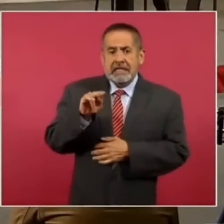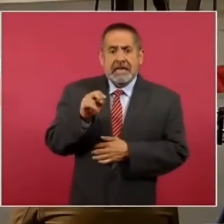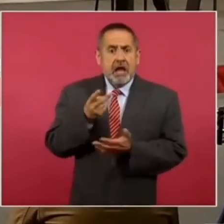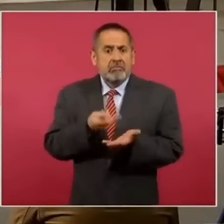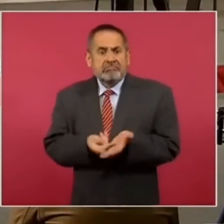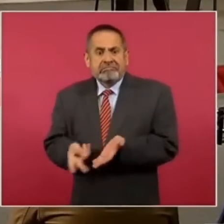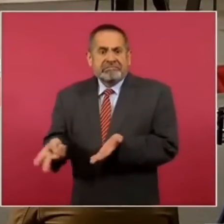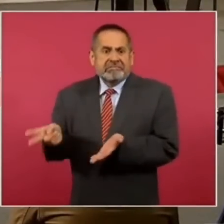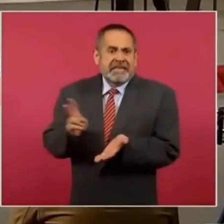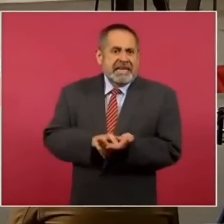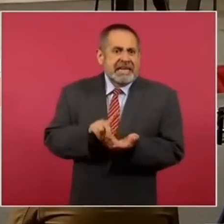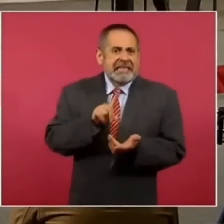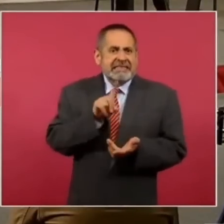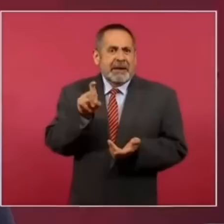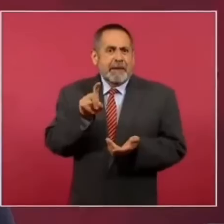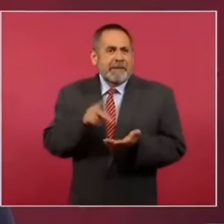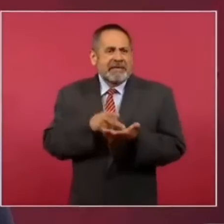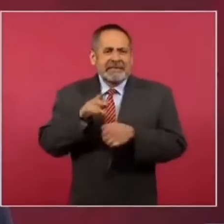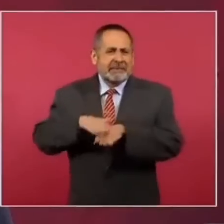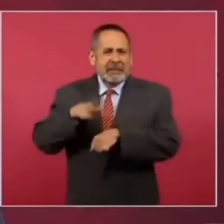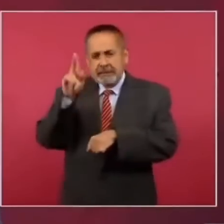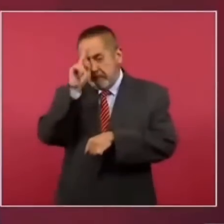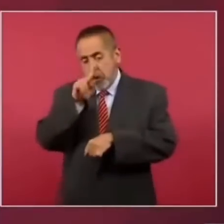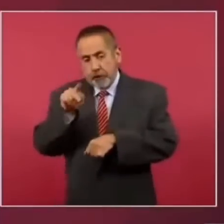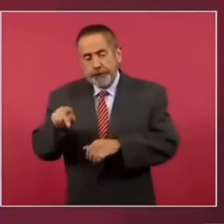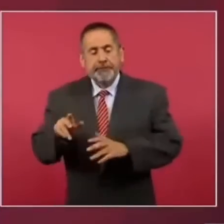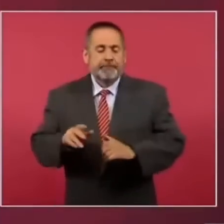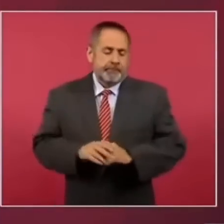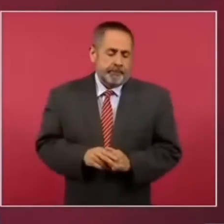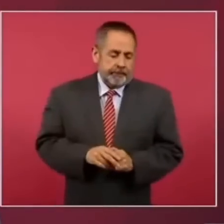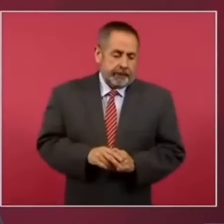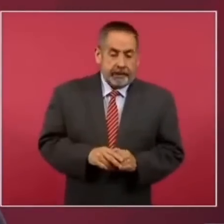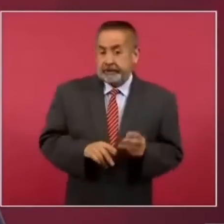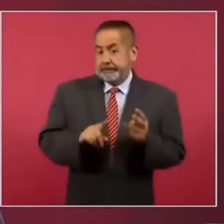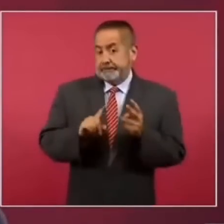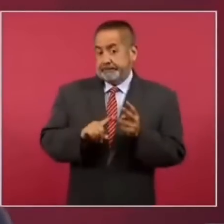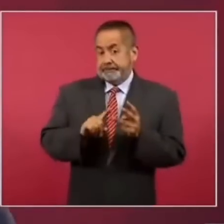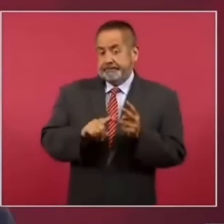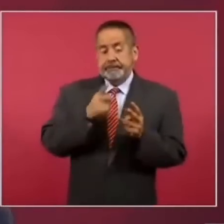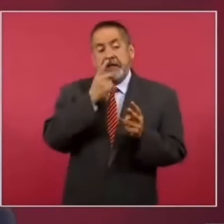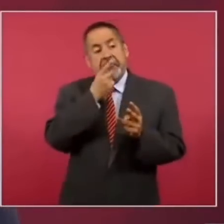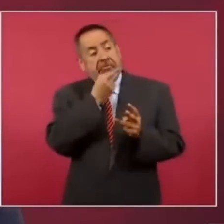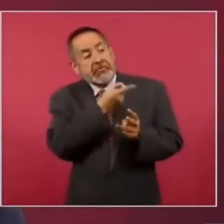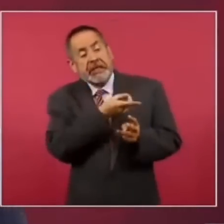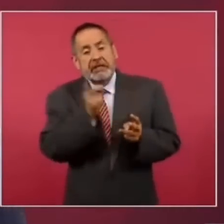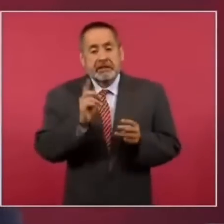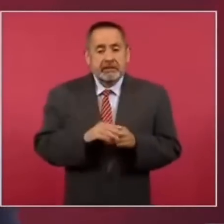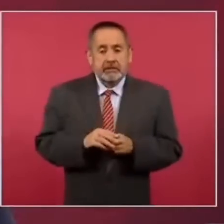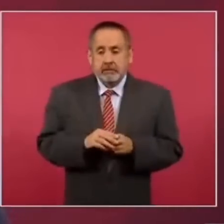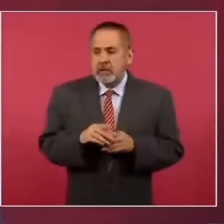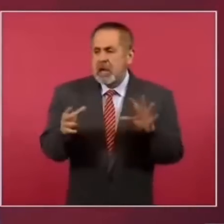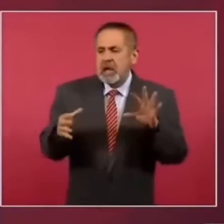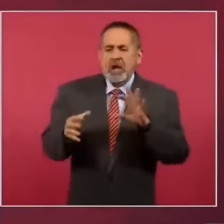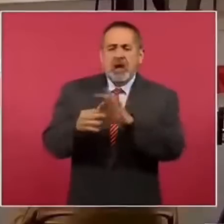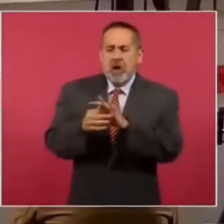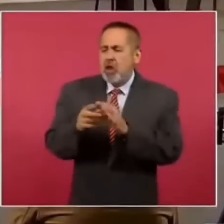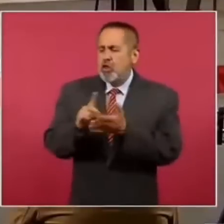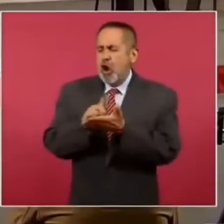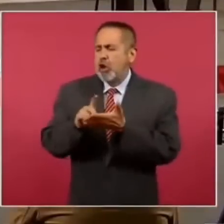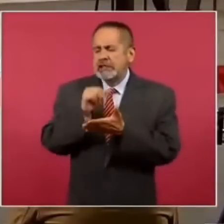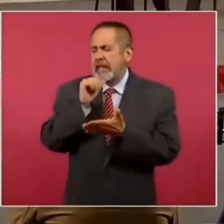de un cigarrillo electrónico convencional. Esta otra idea, que ya lo dije también, de que no se asocian con otras drogas,